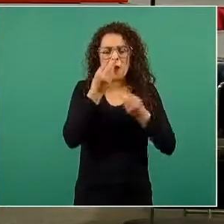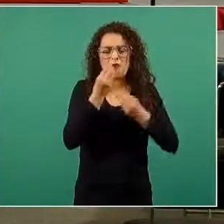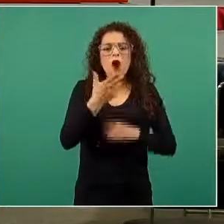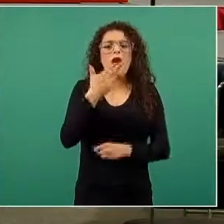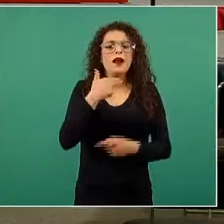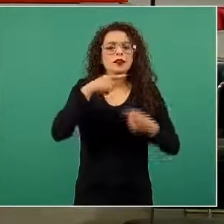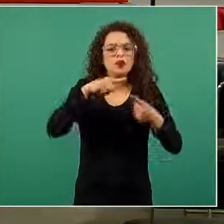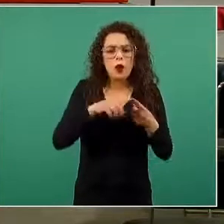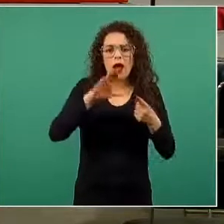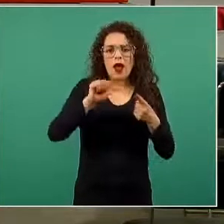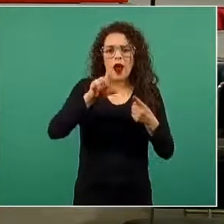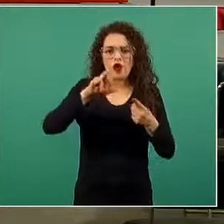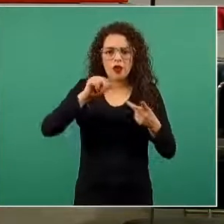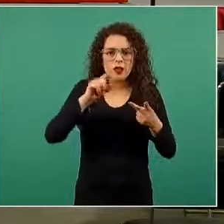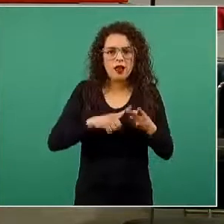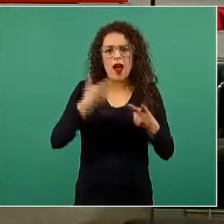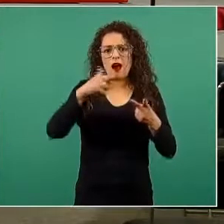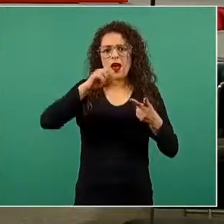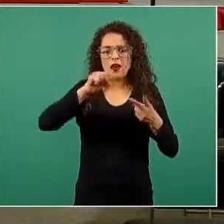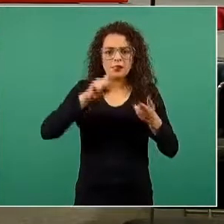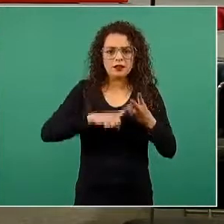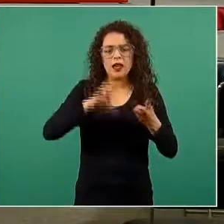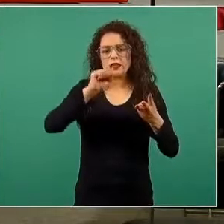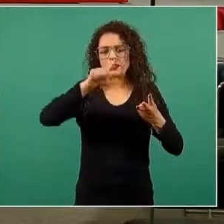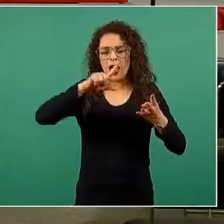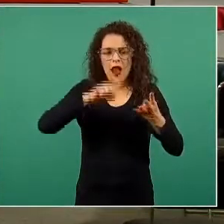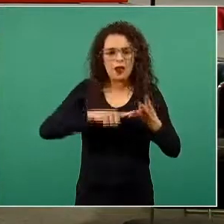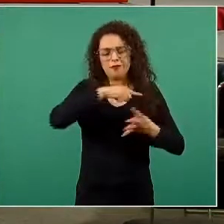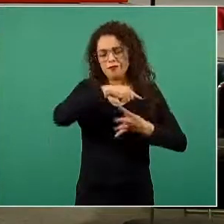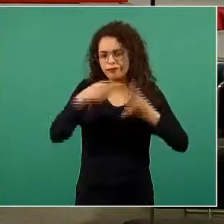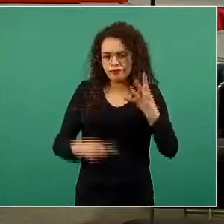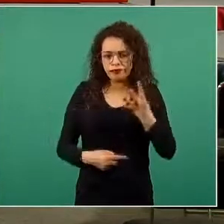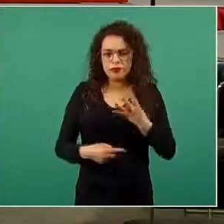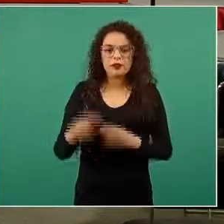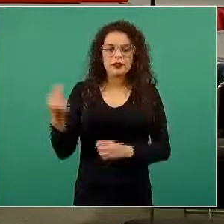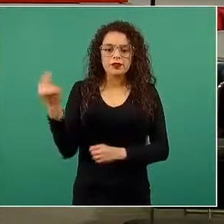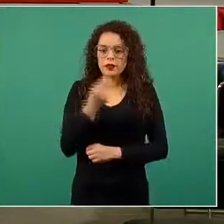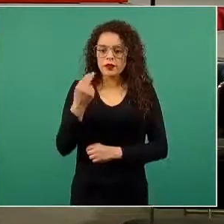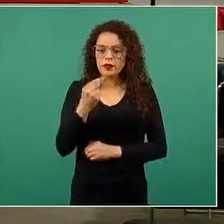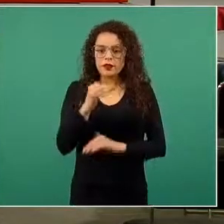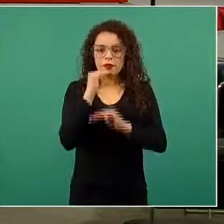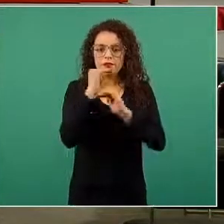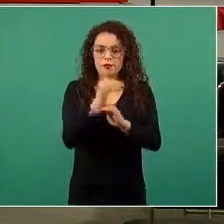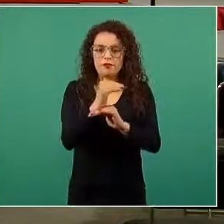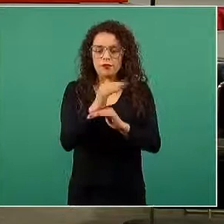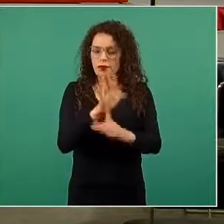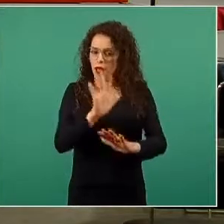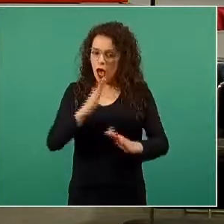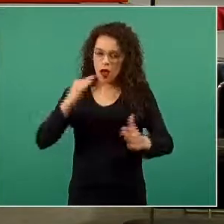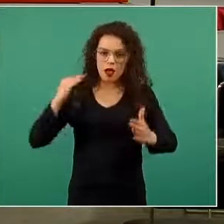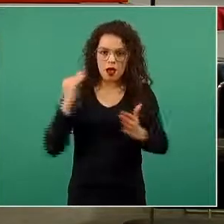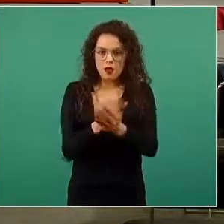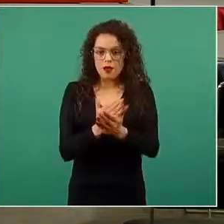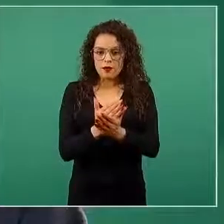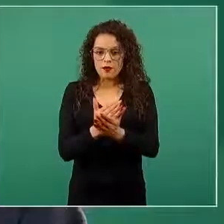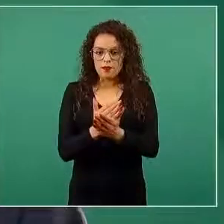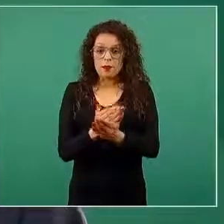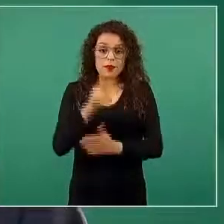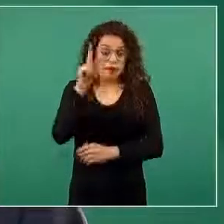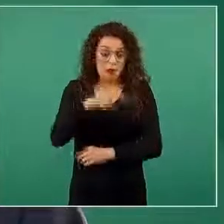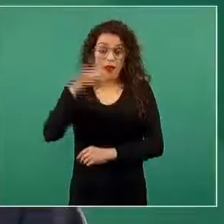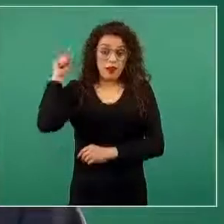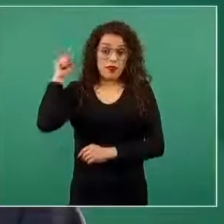y calorías, grasas y sal, tengan límites, tengan un freno. Y es un reto grande,